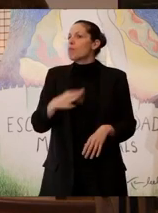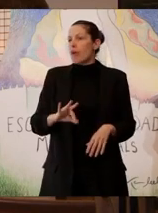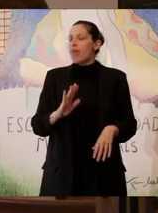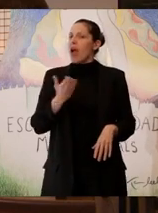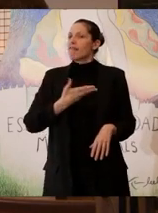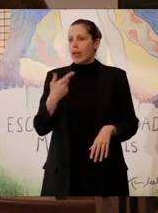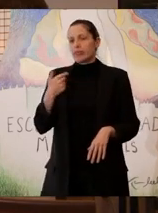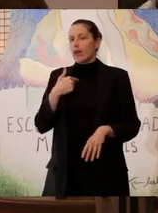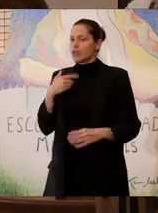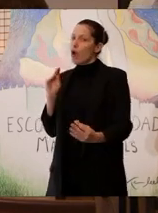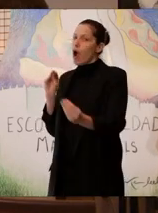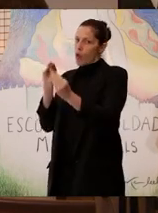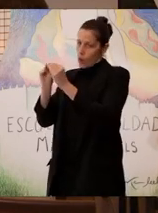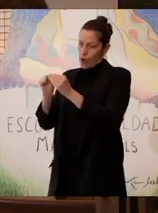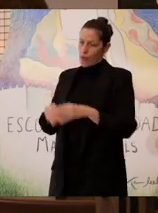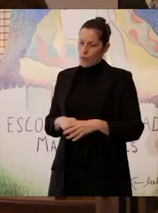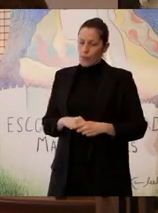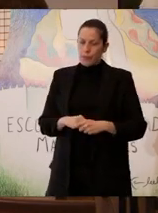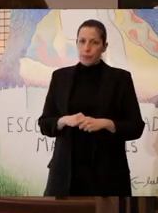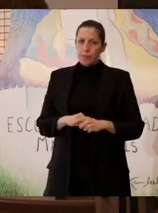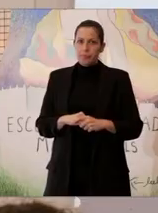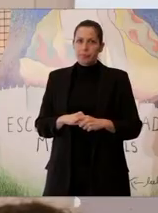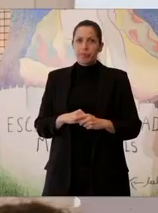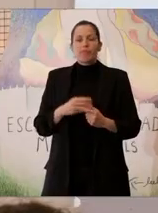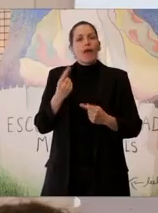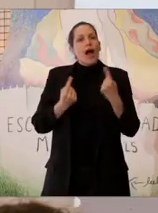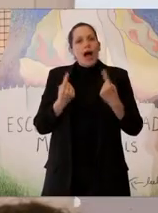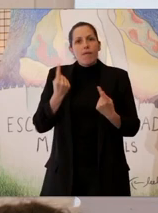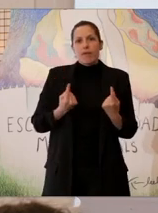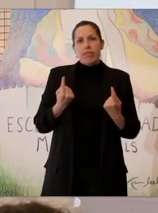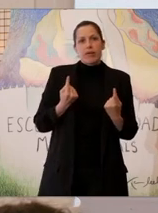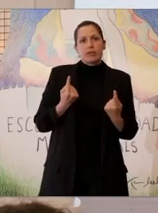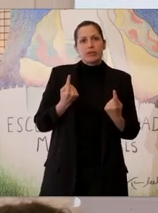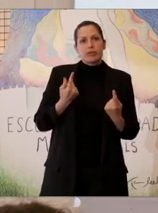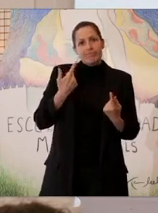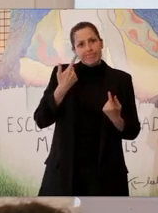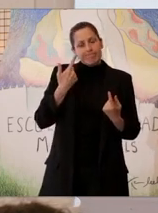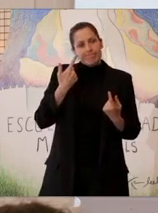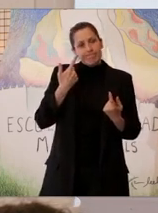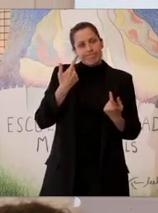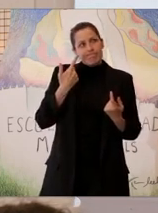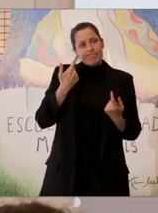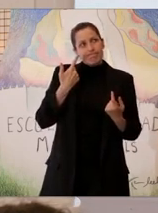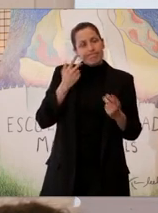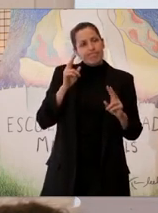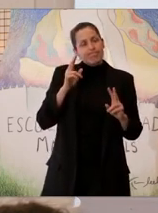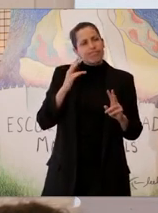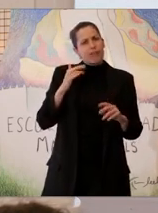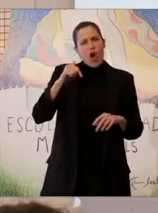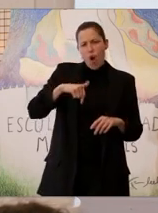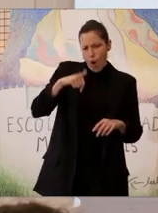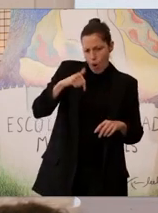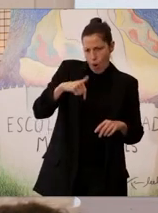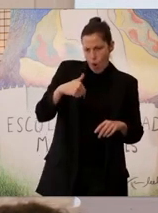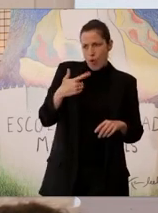¿eh? Lo que sí creo que es una realidad insoslayable. Es que hoy por hoy, por eso hablaba antes de la endogamia en